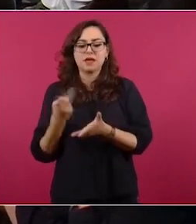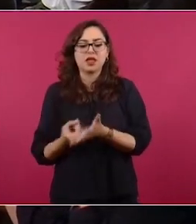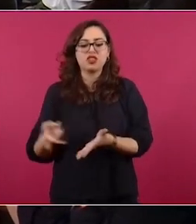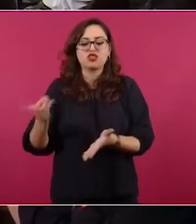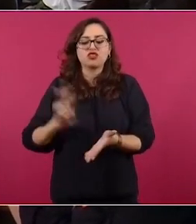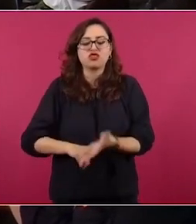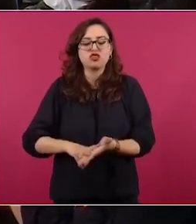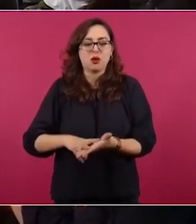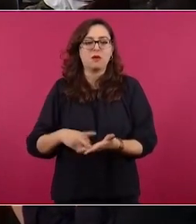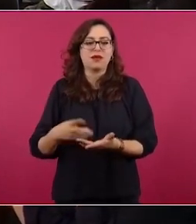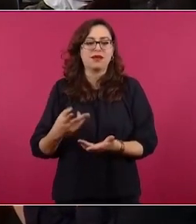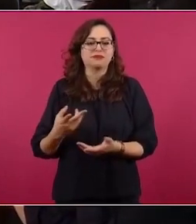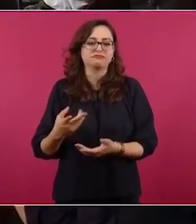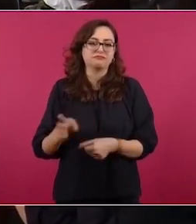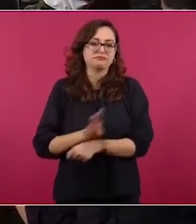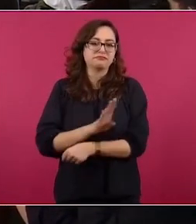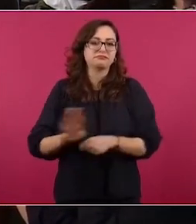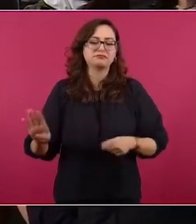puede.